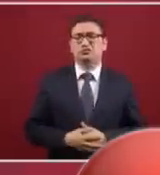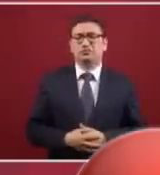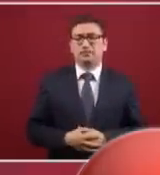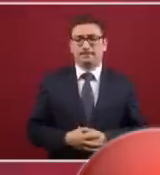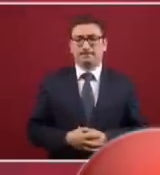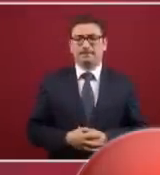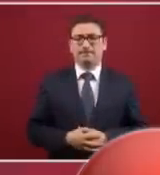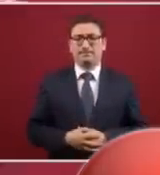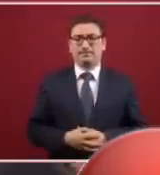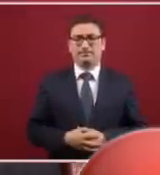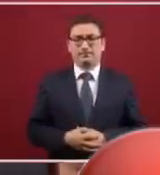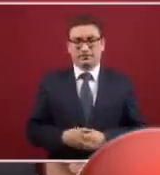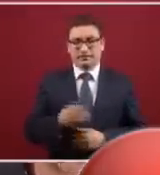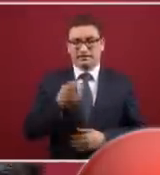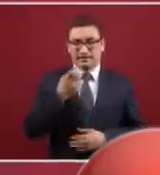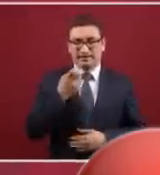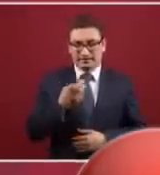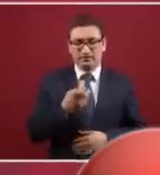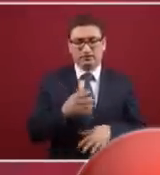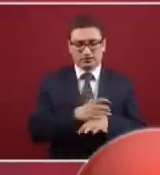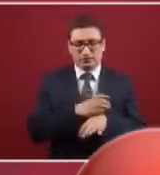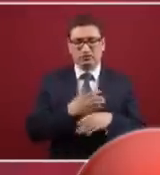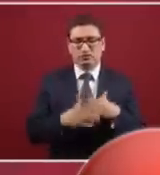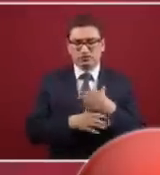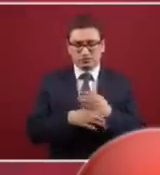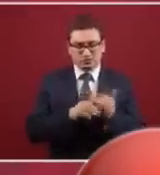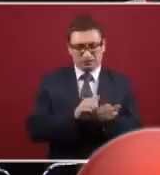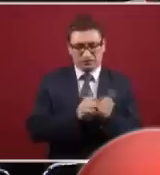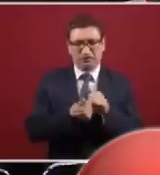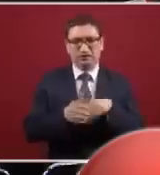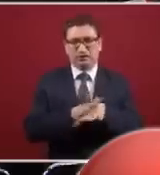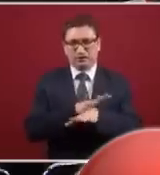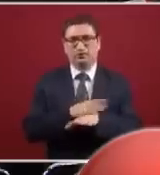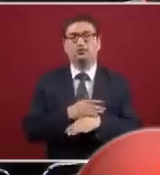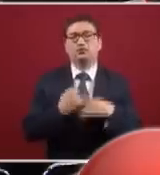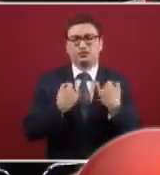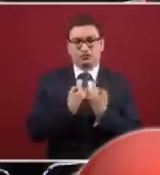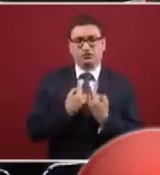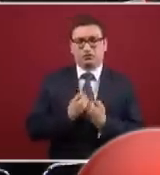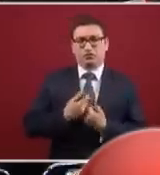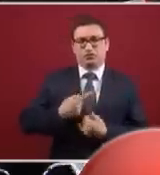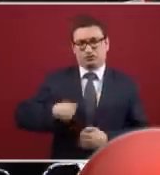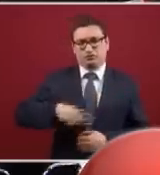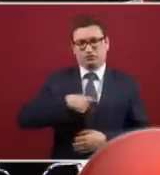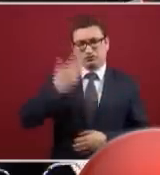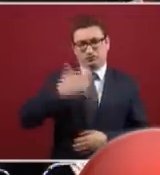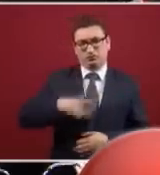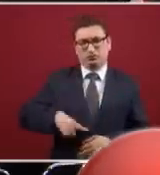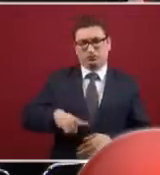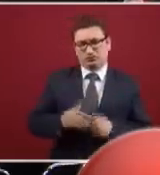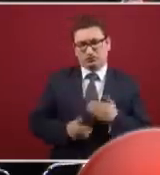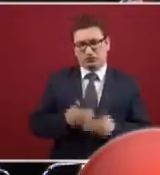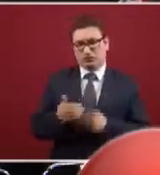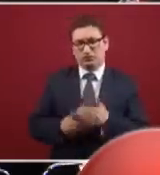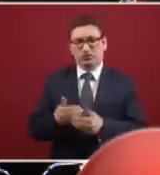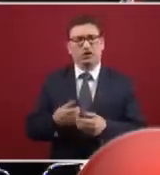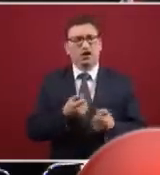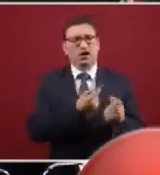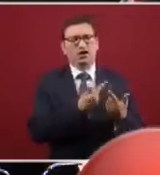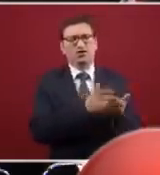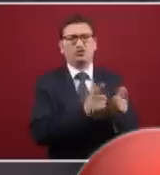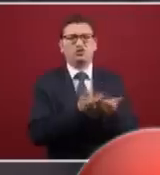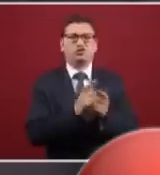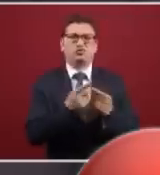Esas son las cosas para transformar, y se va avanzando. Y hay resistencias, pero